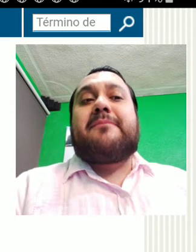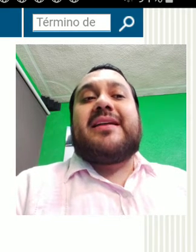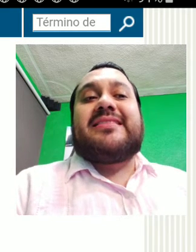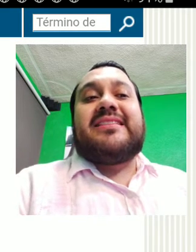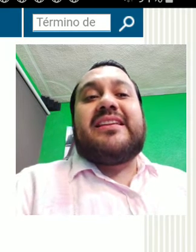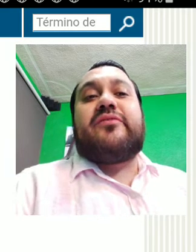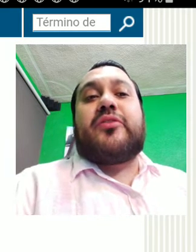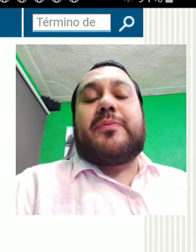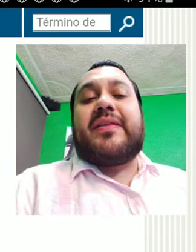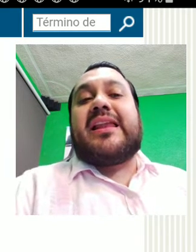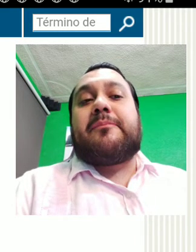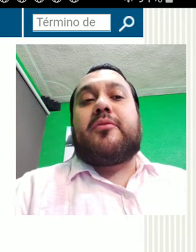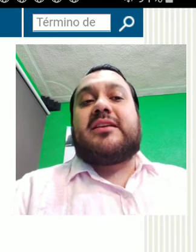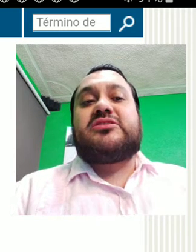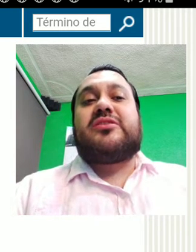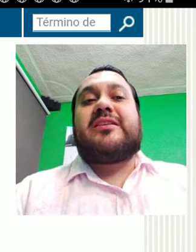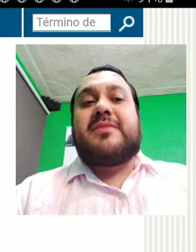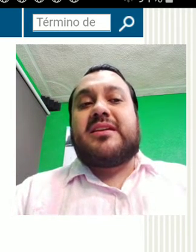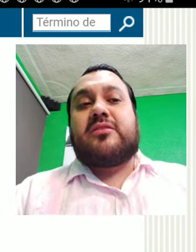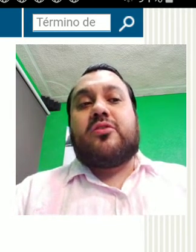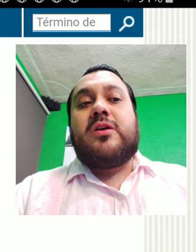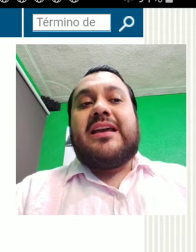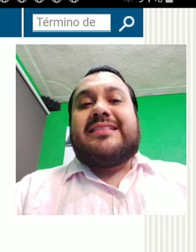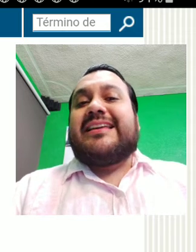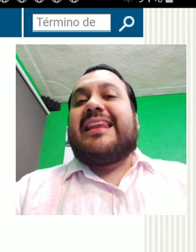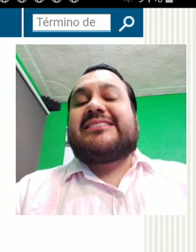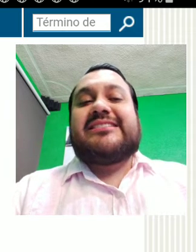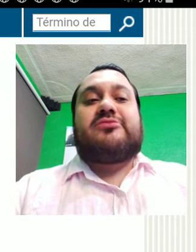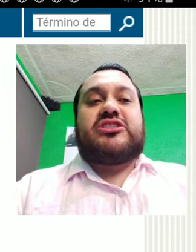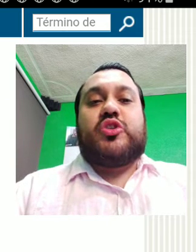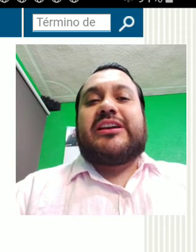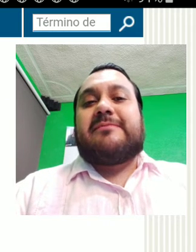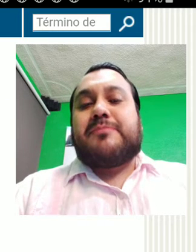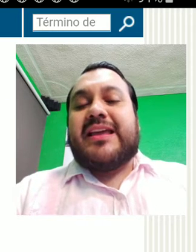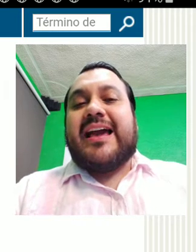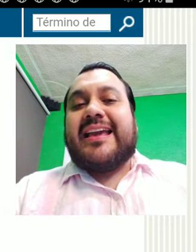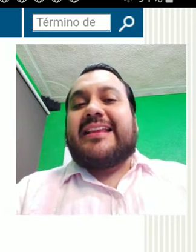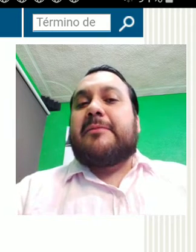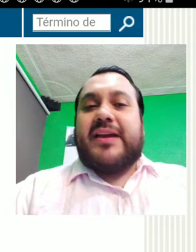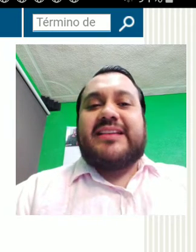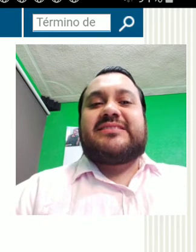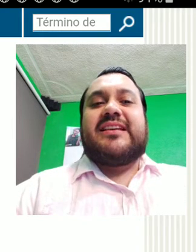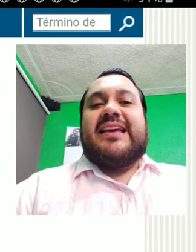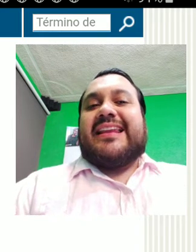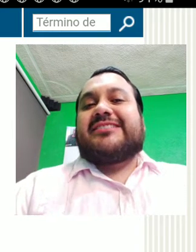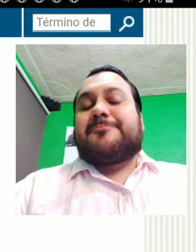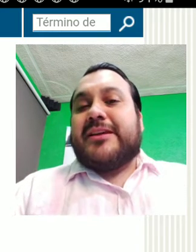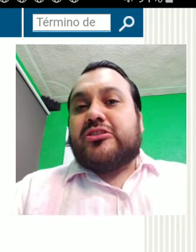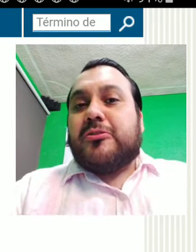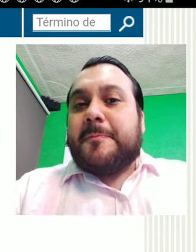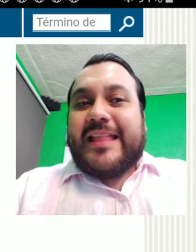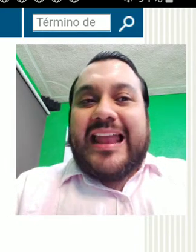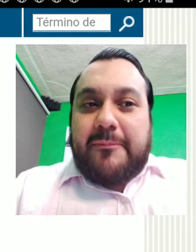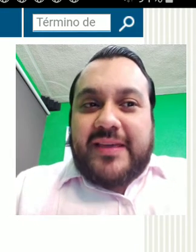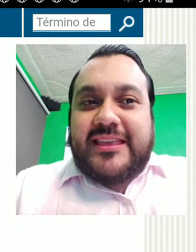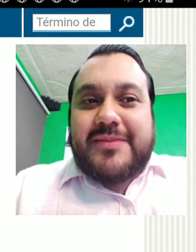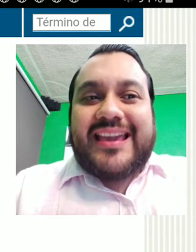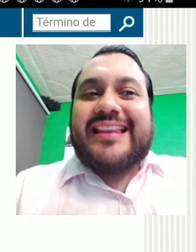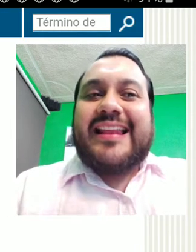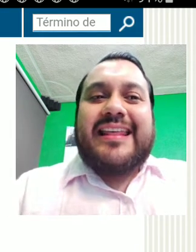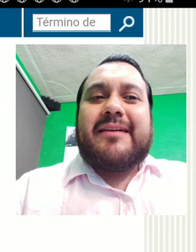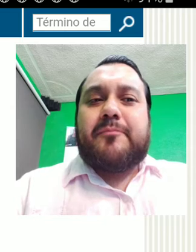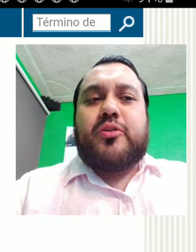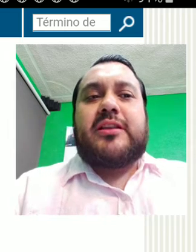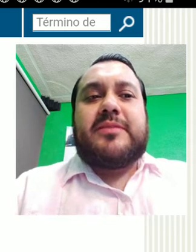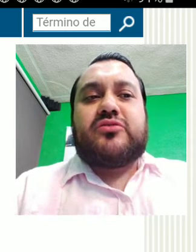impediría mantener informada a la población en méxico de la situación que impera en el país respecto a la pandemia